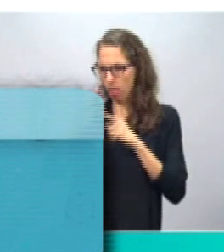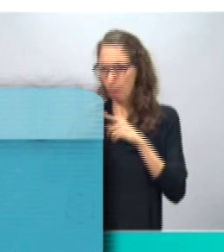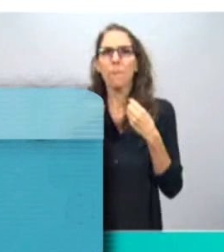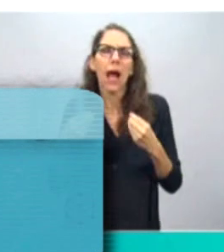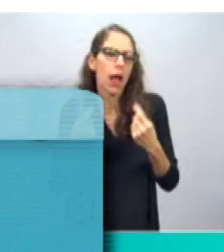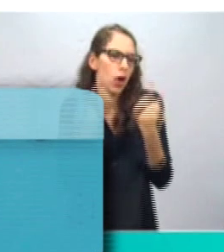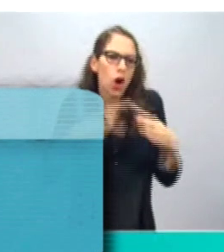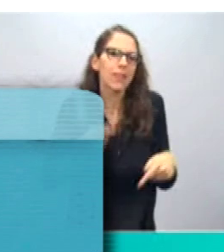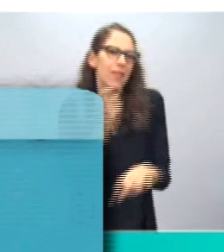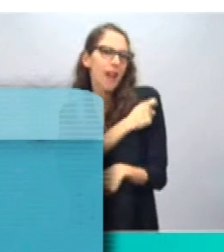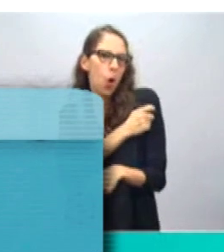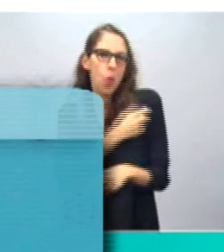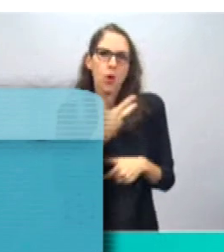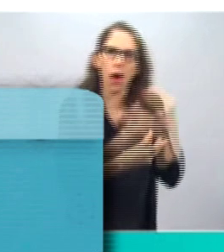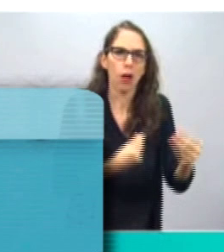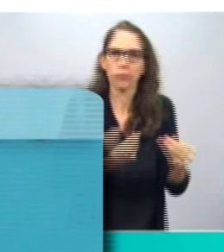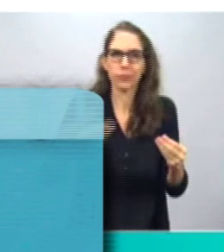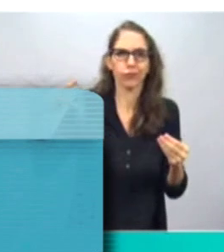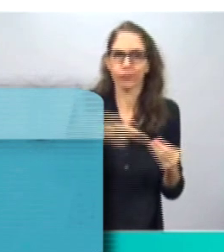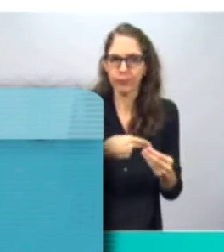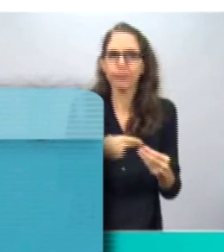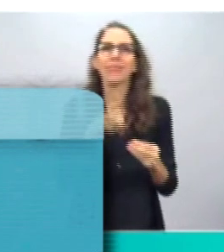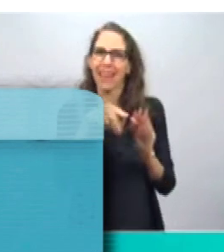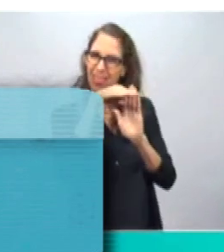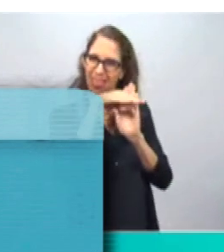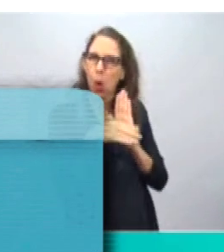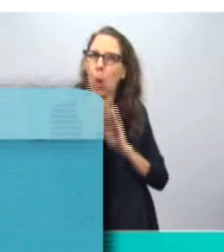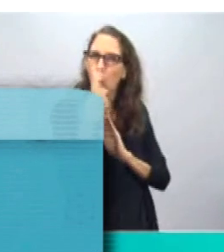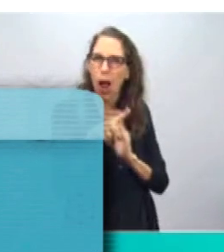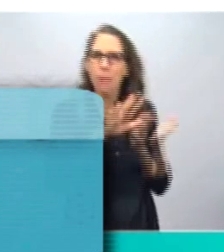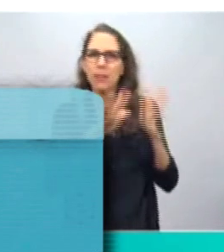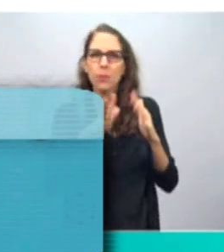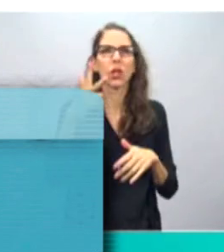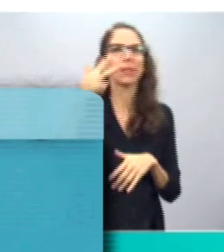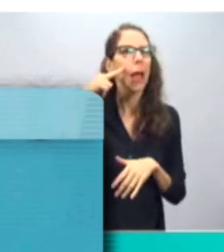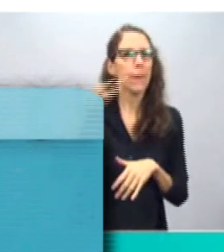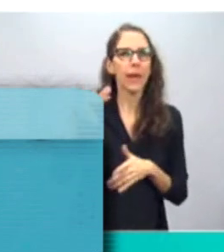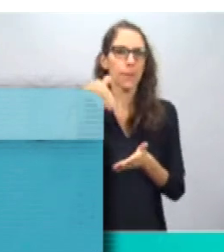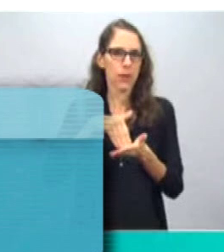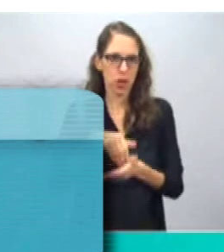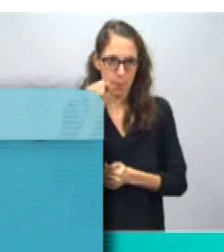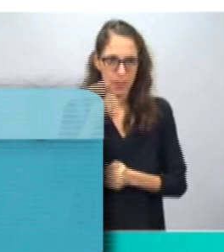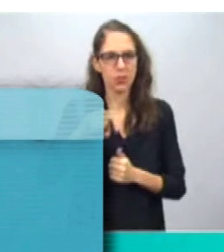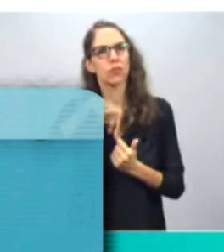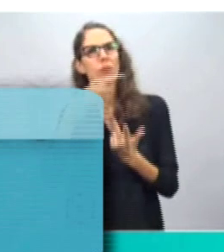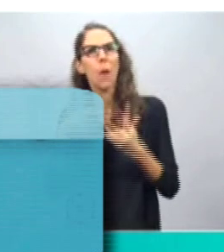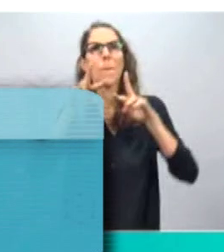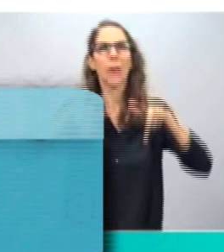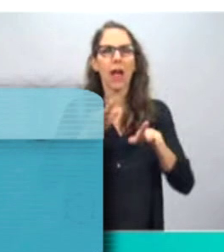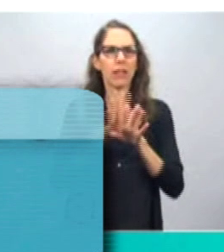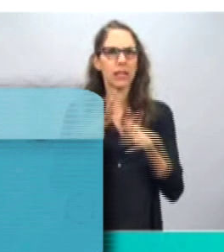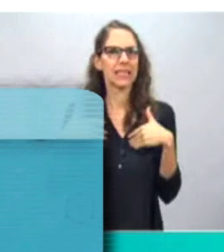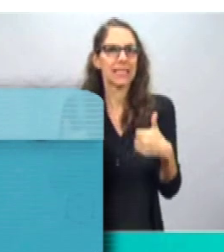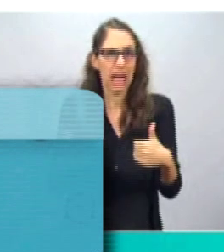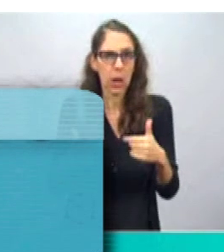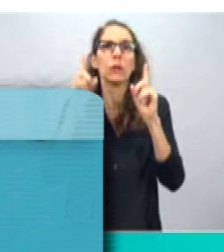de distintos tipos de vacunas, ahí las tienen reseñadas, por casi 3.000 millones de pesos, después otros programas de salud en donde tenemos